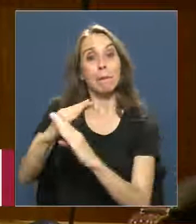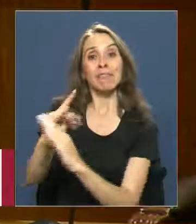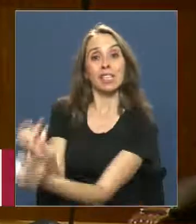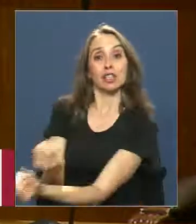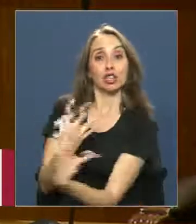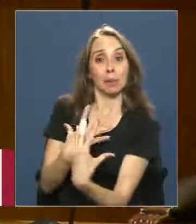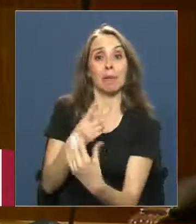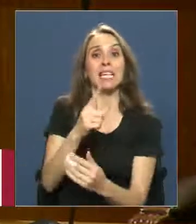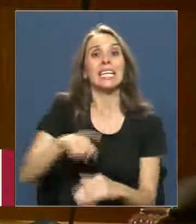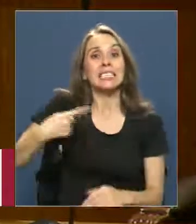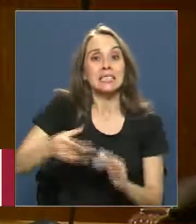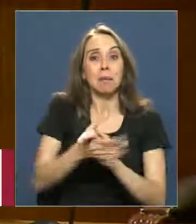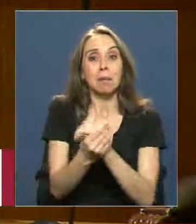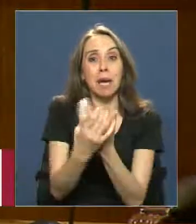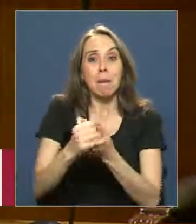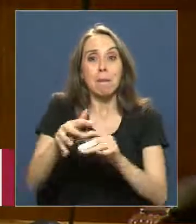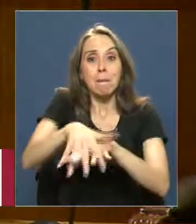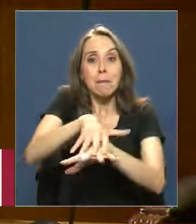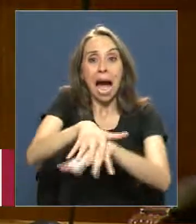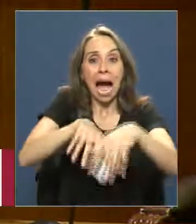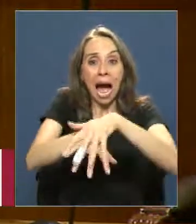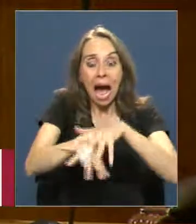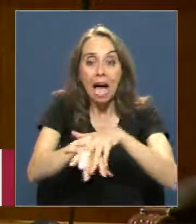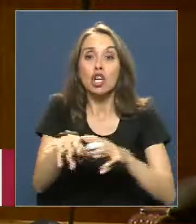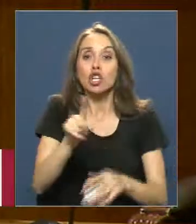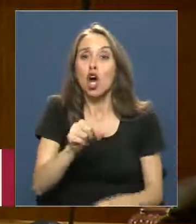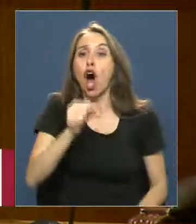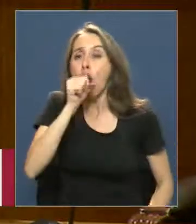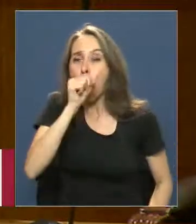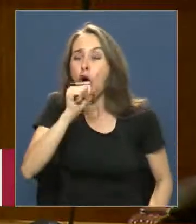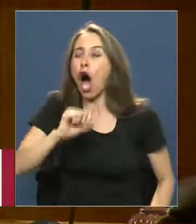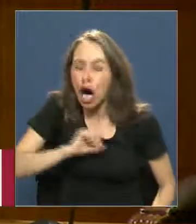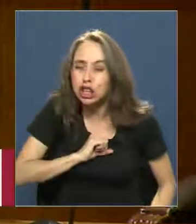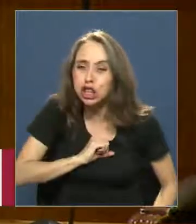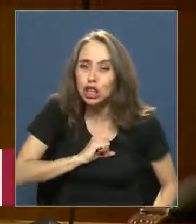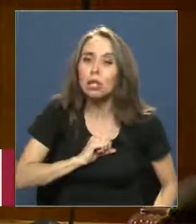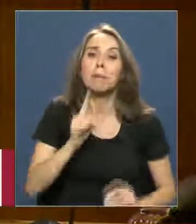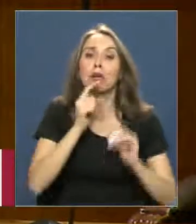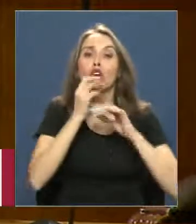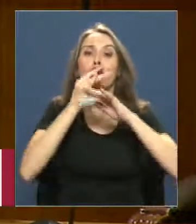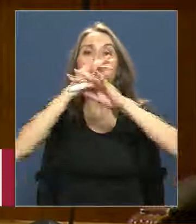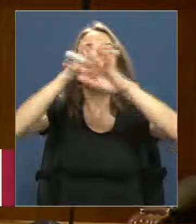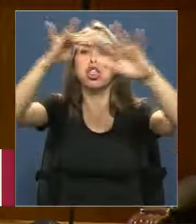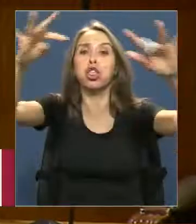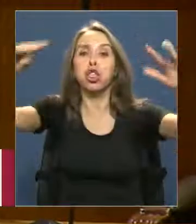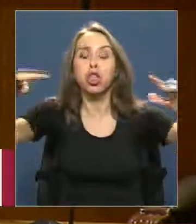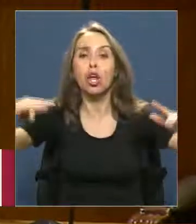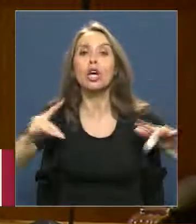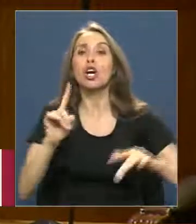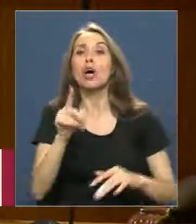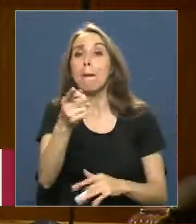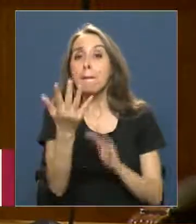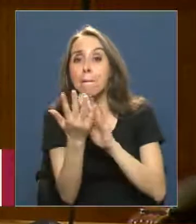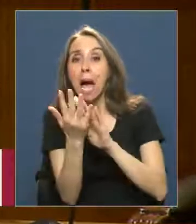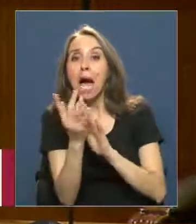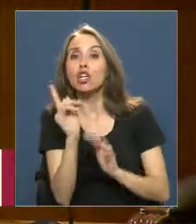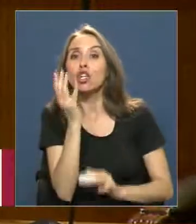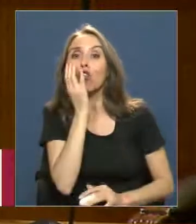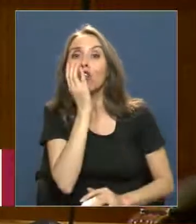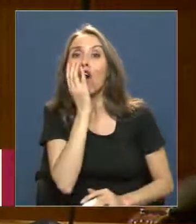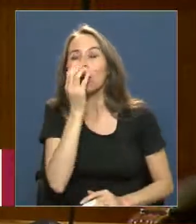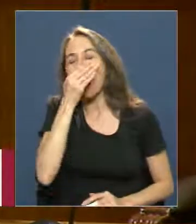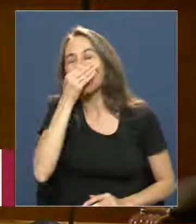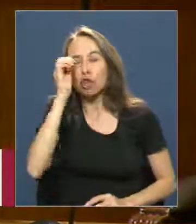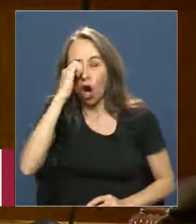manos, el toser o estornudar evitando la propagación en partículas al ambiente, evitar tocarse la cara, mantener una distancia